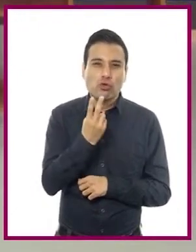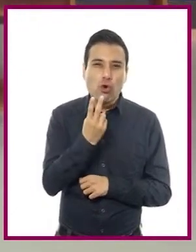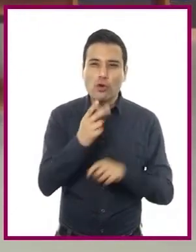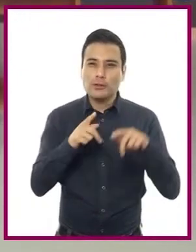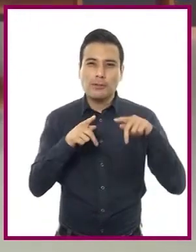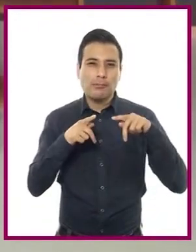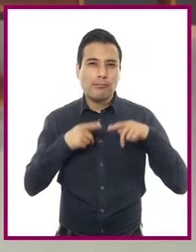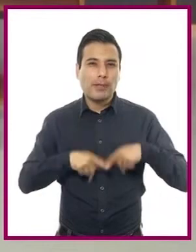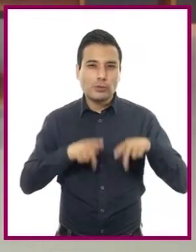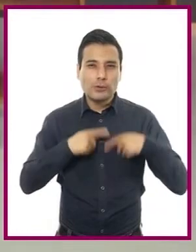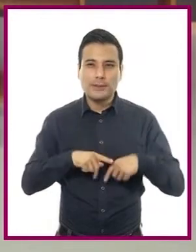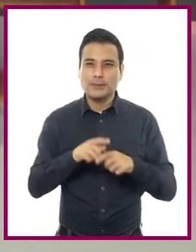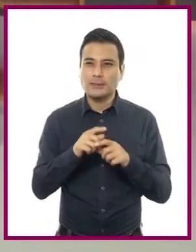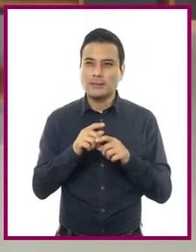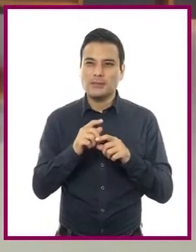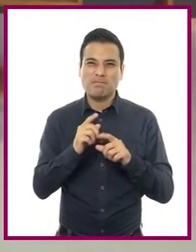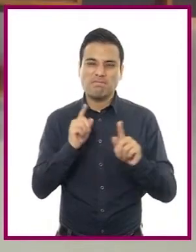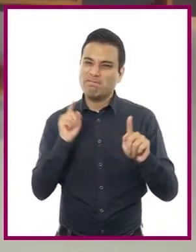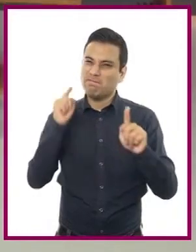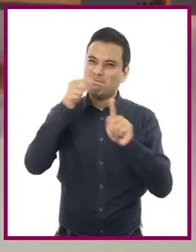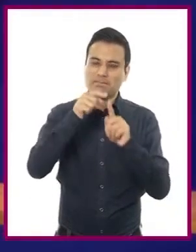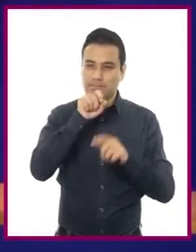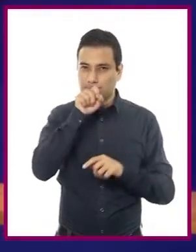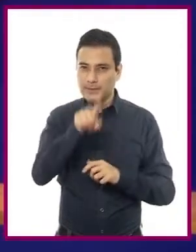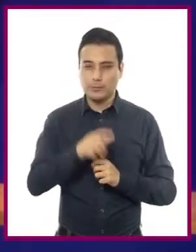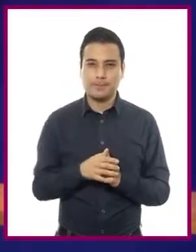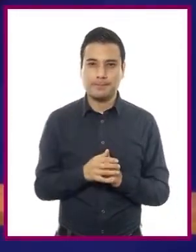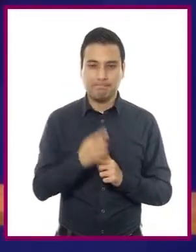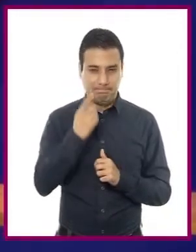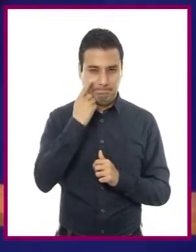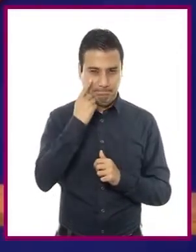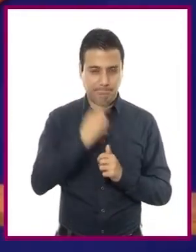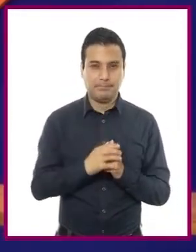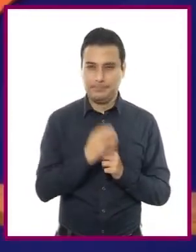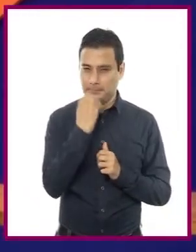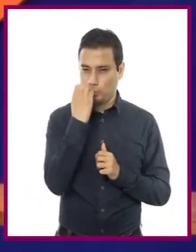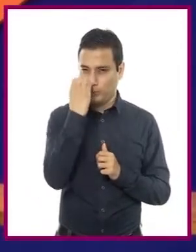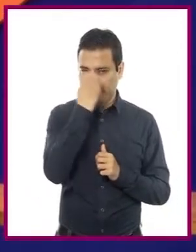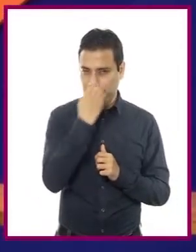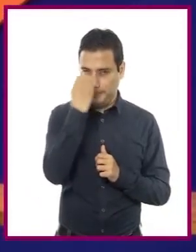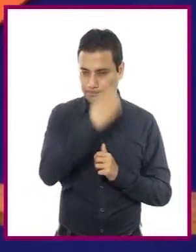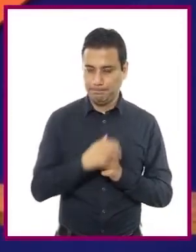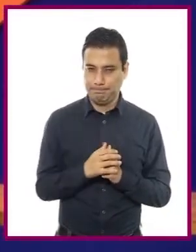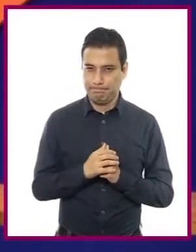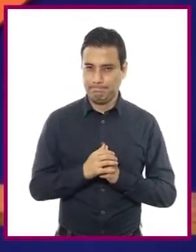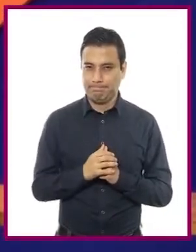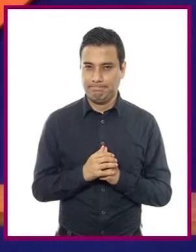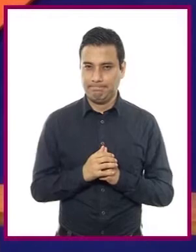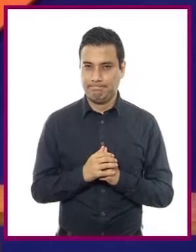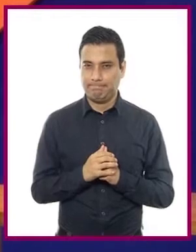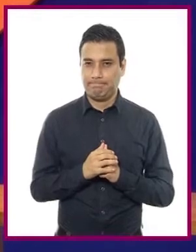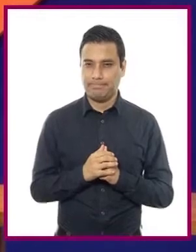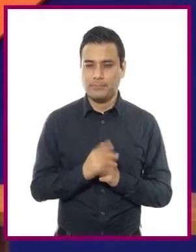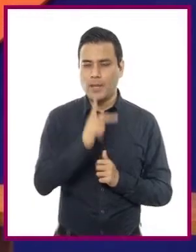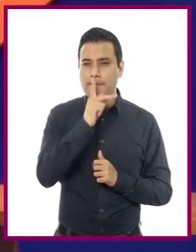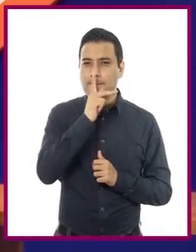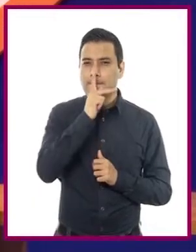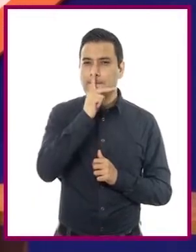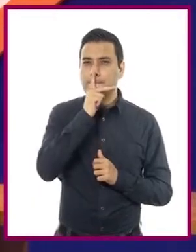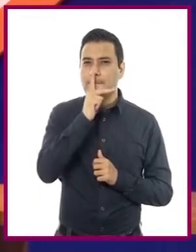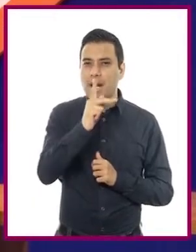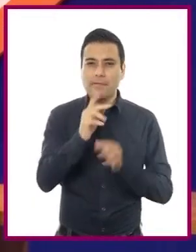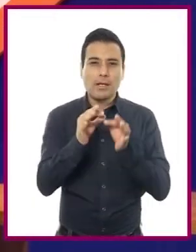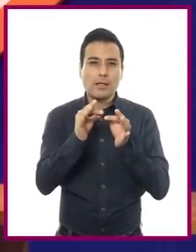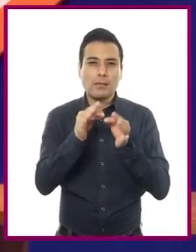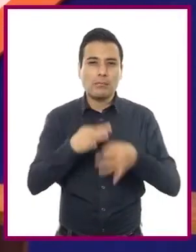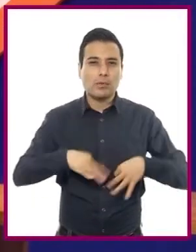personas que persiguen un fin común. Analicemos las y los reto a que subrayen las palabras clave